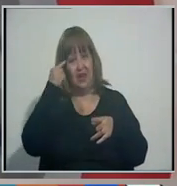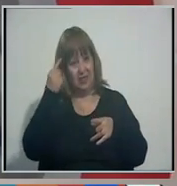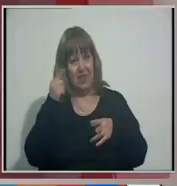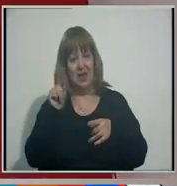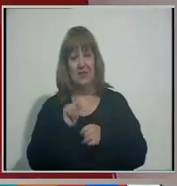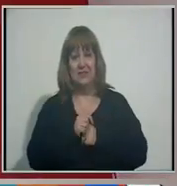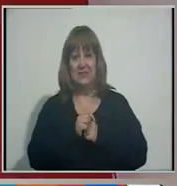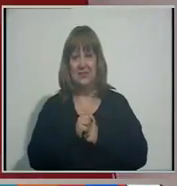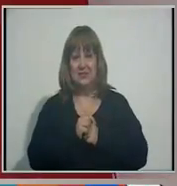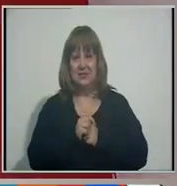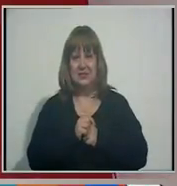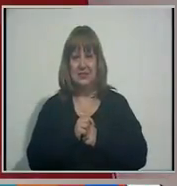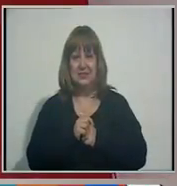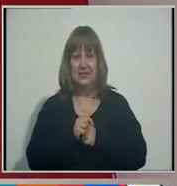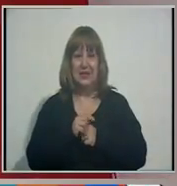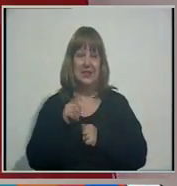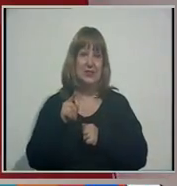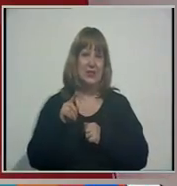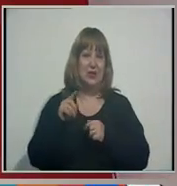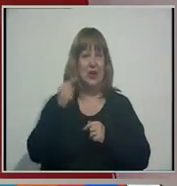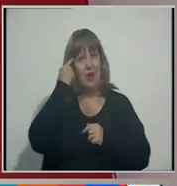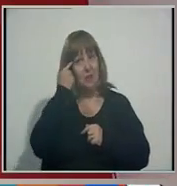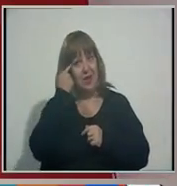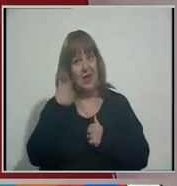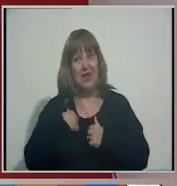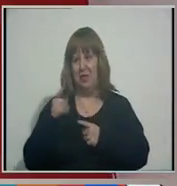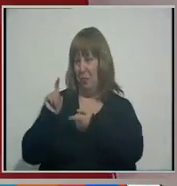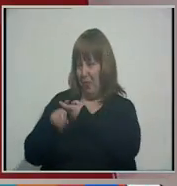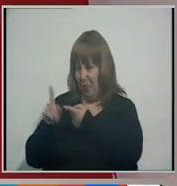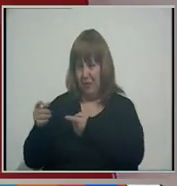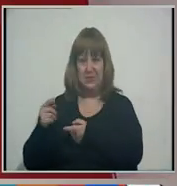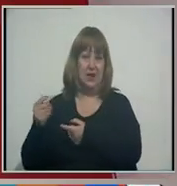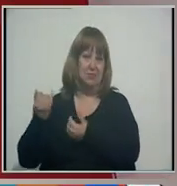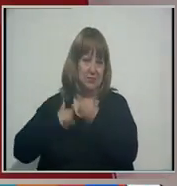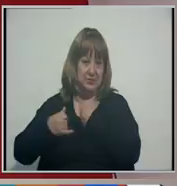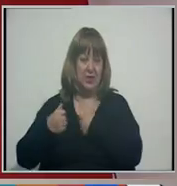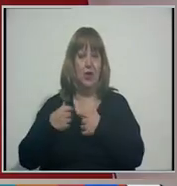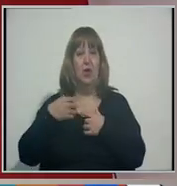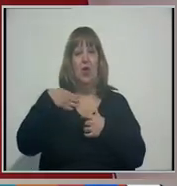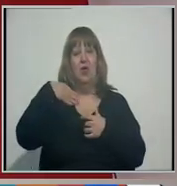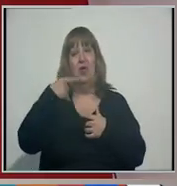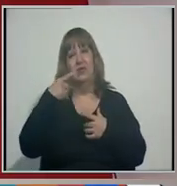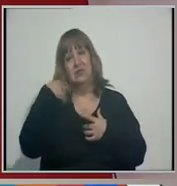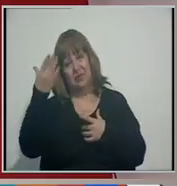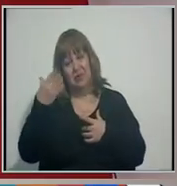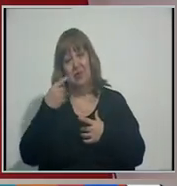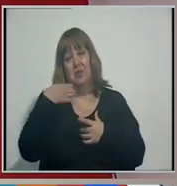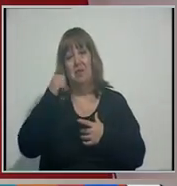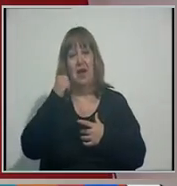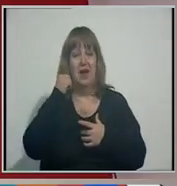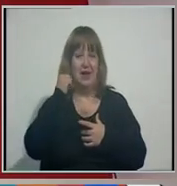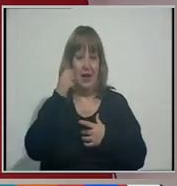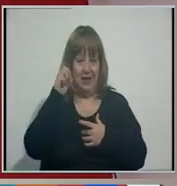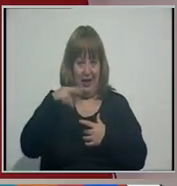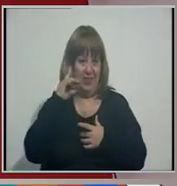frases? Al mundo. Los saco de mi cabeza, de mi esposa o de Mahatma Gandhi. Uh-huh. A ver, felicitaciones. Muchas gracias.